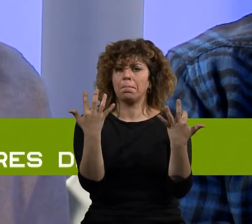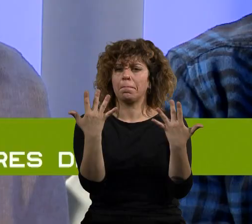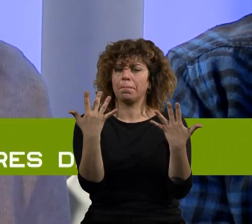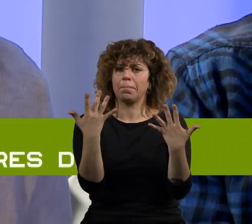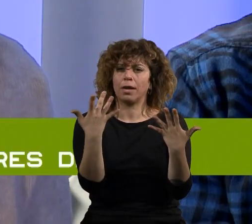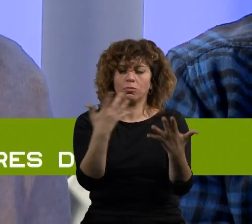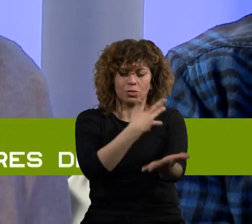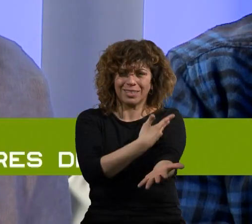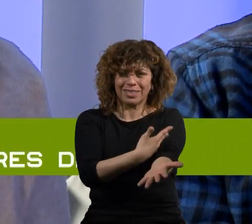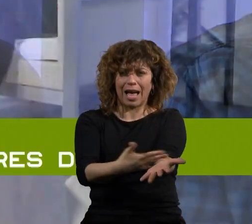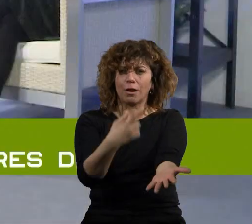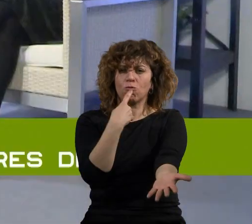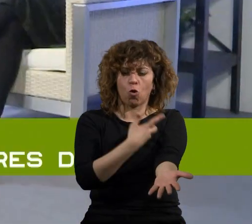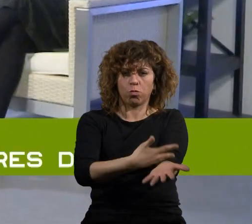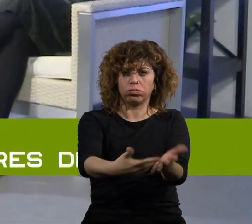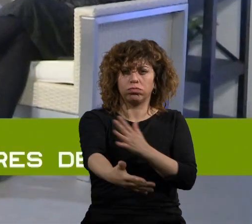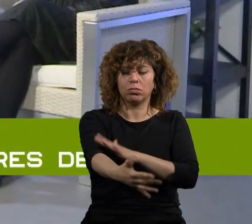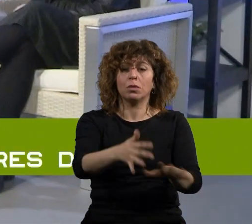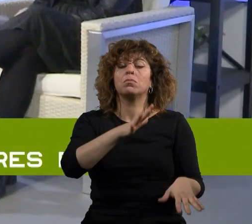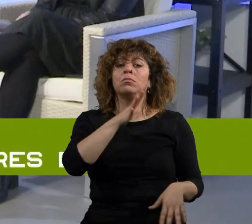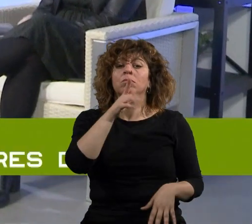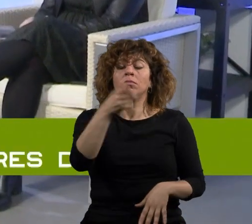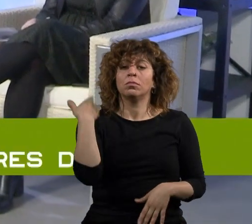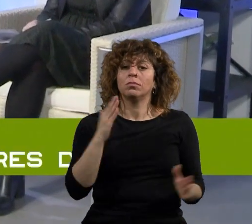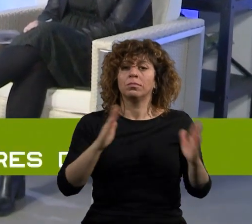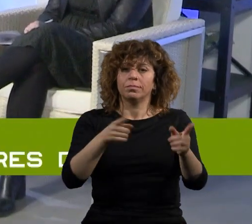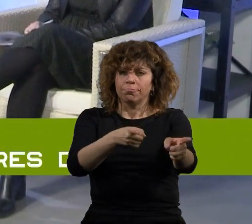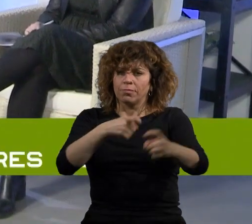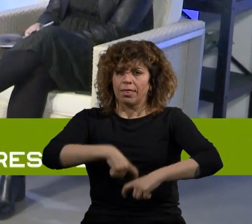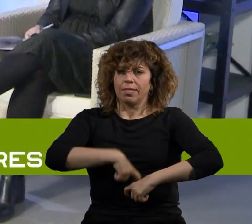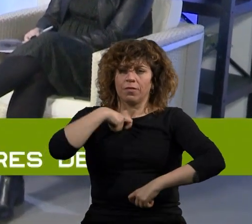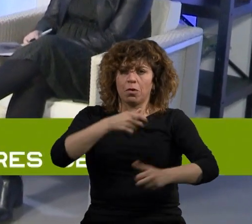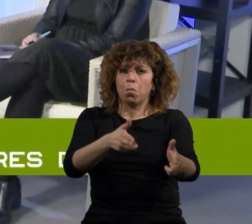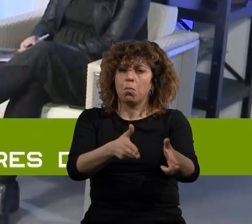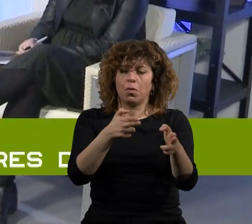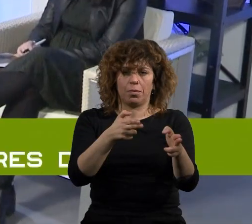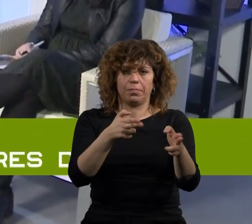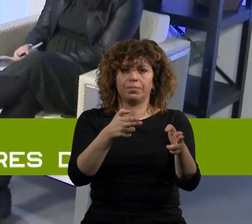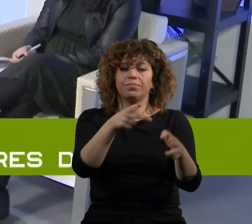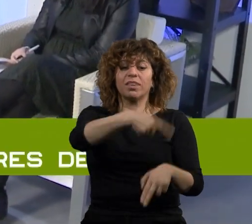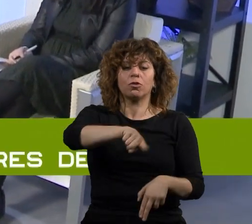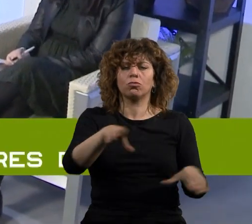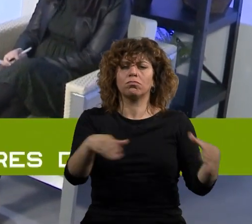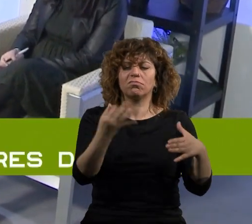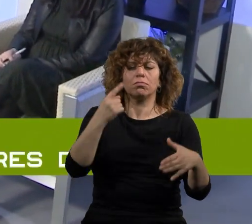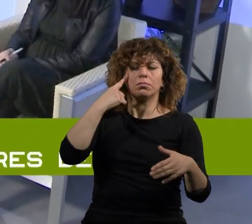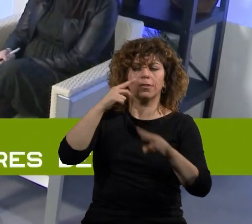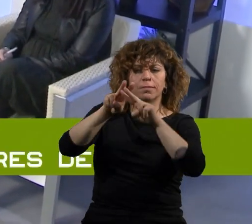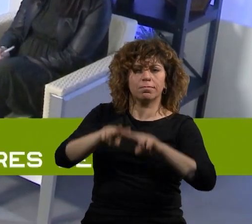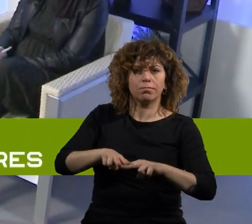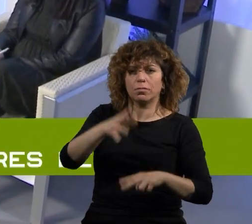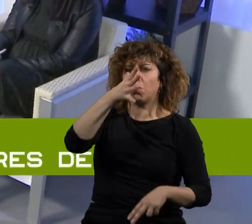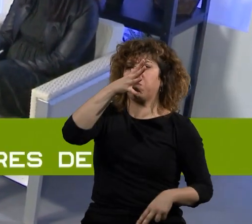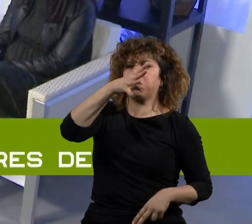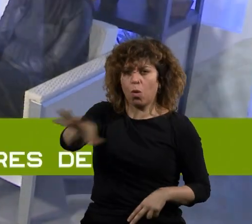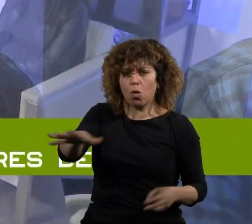manchadas de sangre en las hazañas realizadas durante la Guerra Civil, que vigilaron,